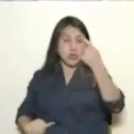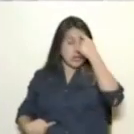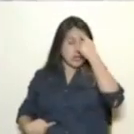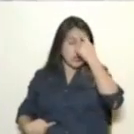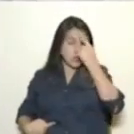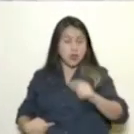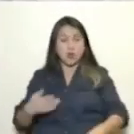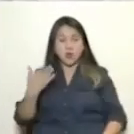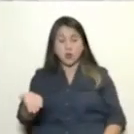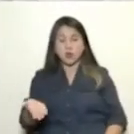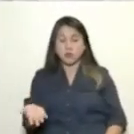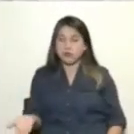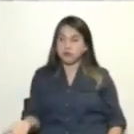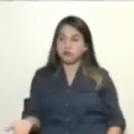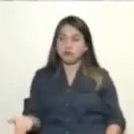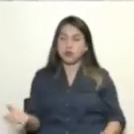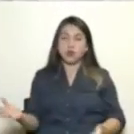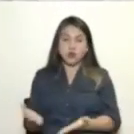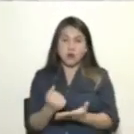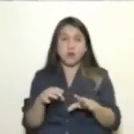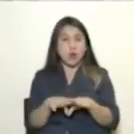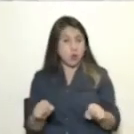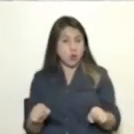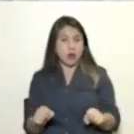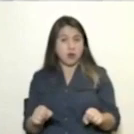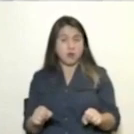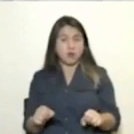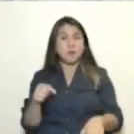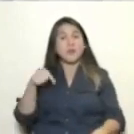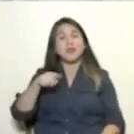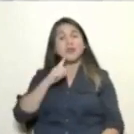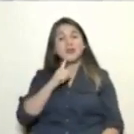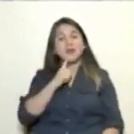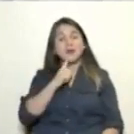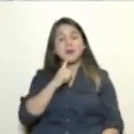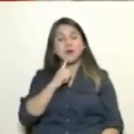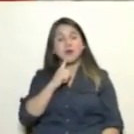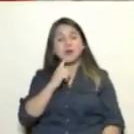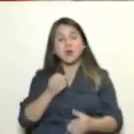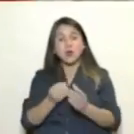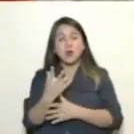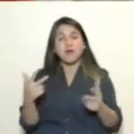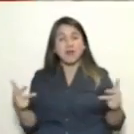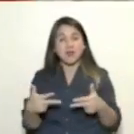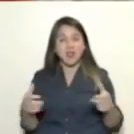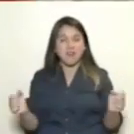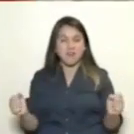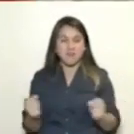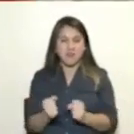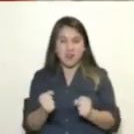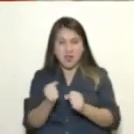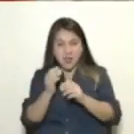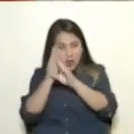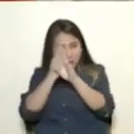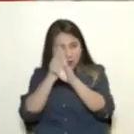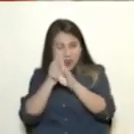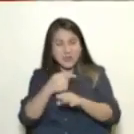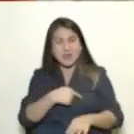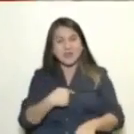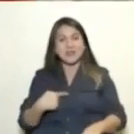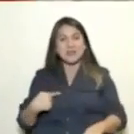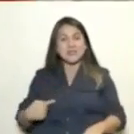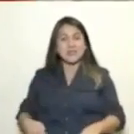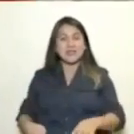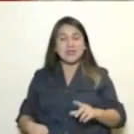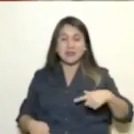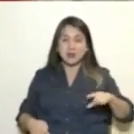podrá hacerlo, bueno, pero pongámonos de acuerdo. Ahora, aquí tenemos como una especie de nueva guerra fría solapada claro. entre China y Estados Unidos. Usted